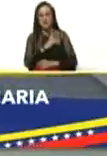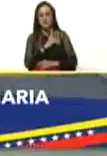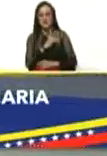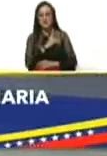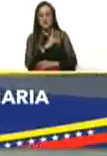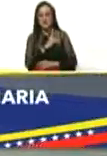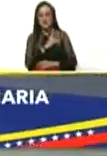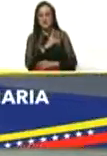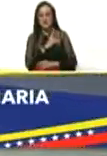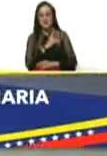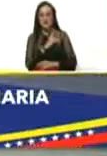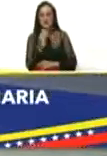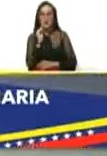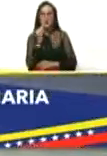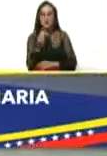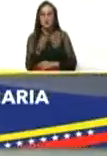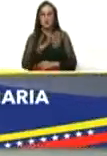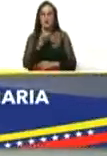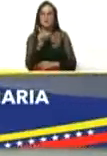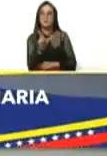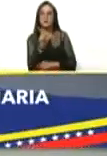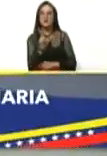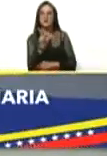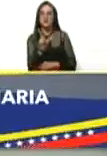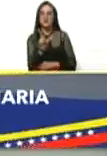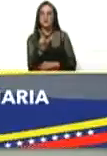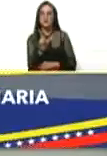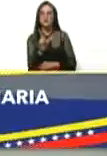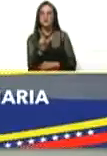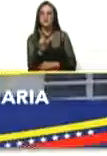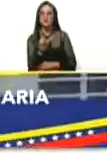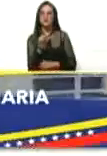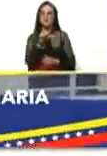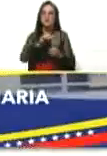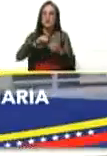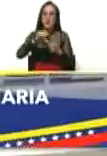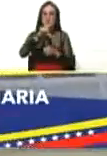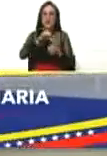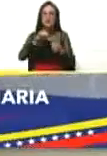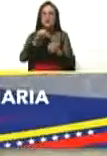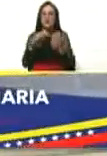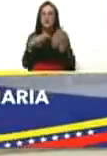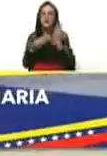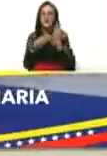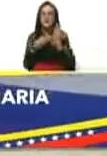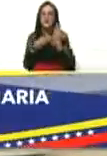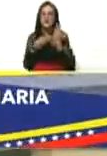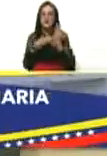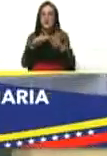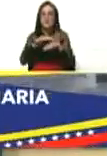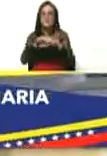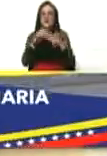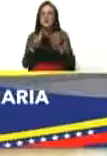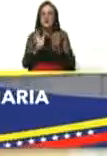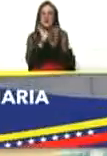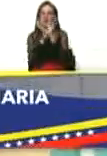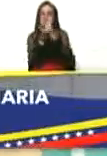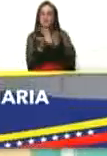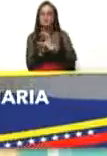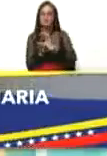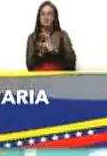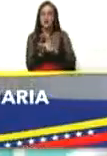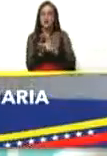Universitarios, de la Juventud del Partido, de la cooperación del INSES, del Ministerio de Ecosocialismo, llevamos